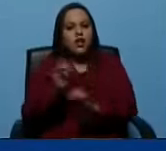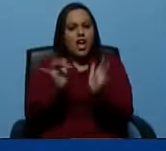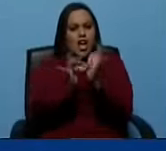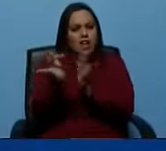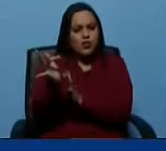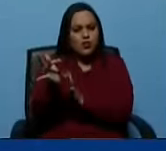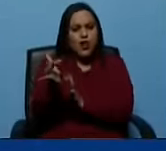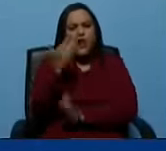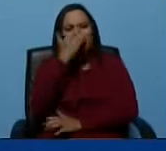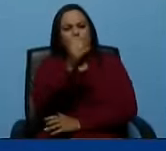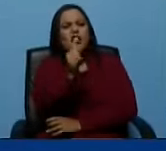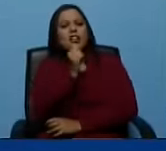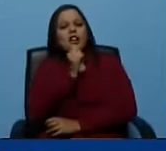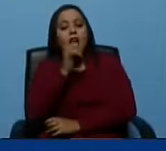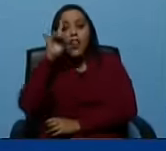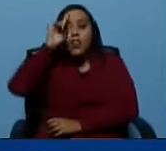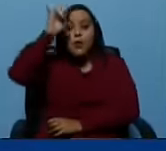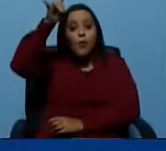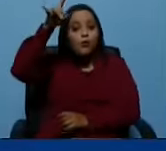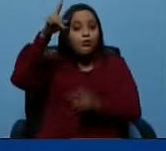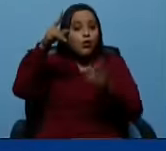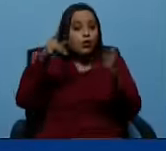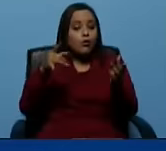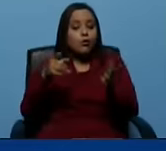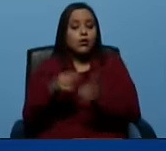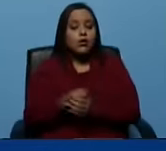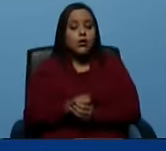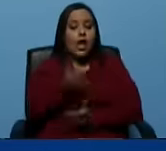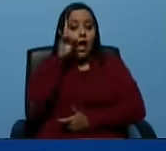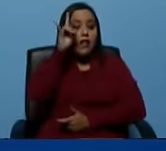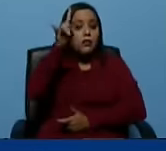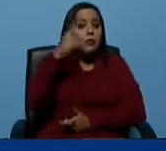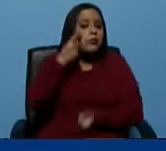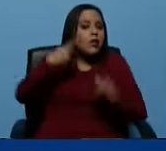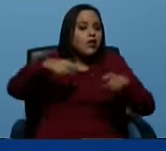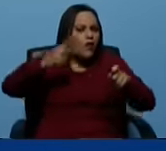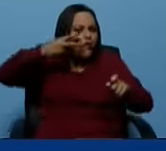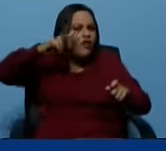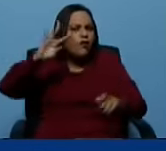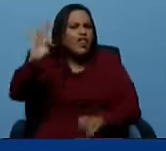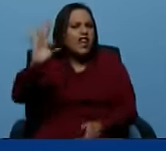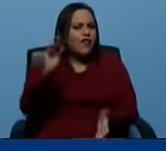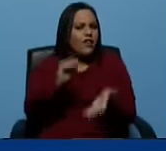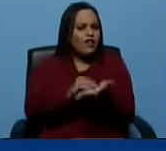quién? Frente al demonio, y el demonio trató de engañarlo 3 veces